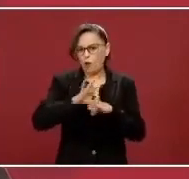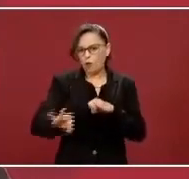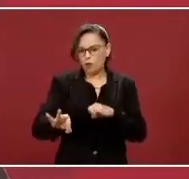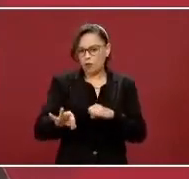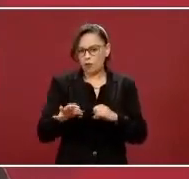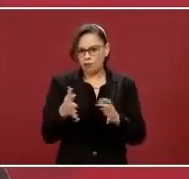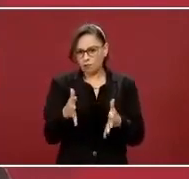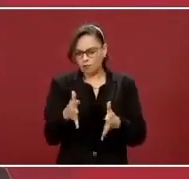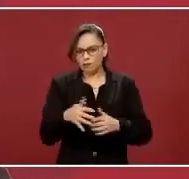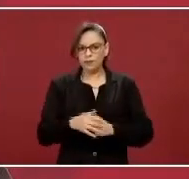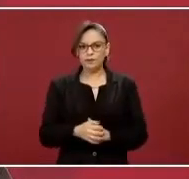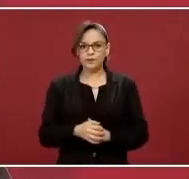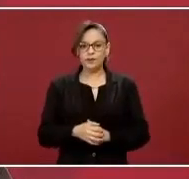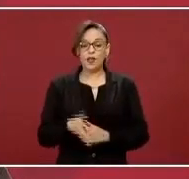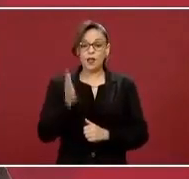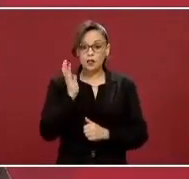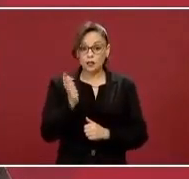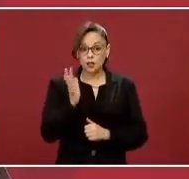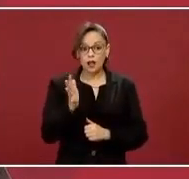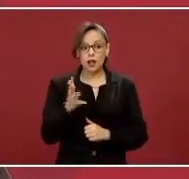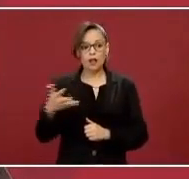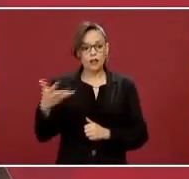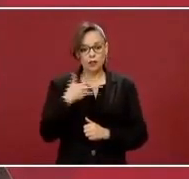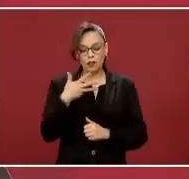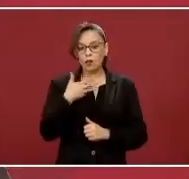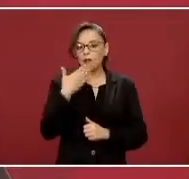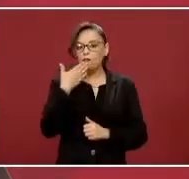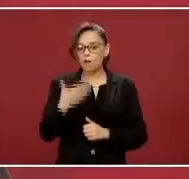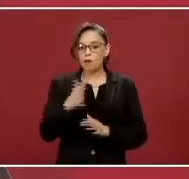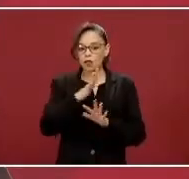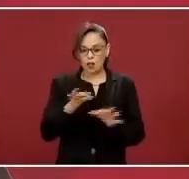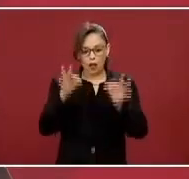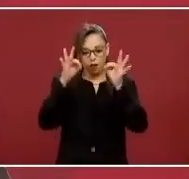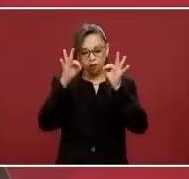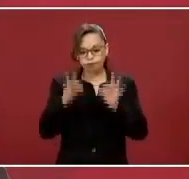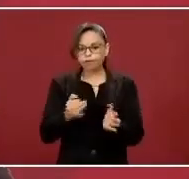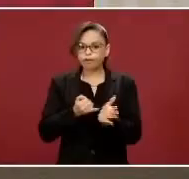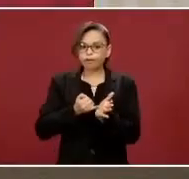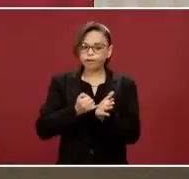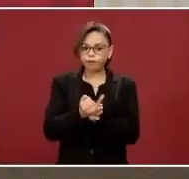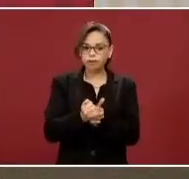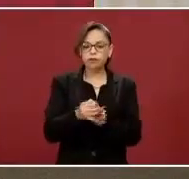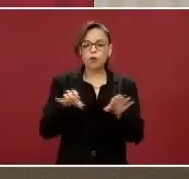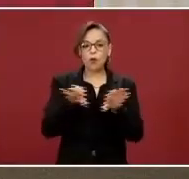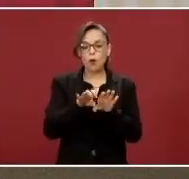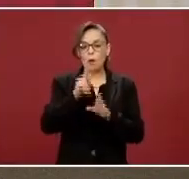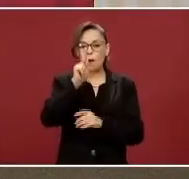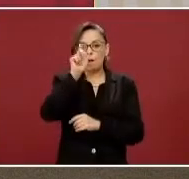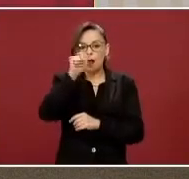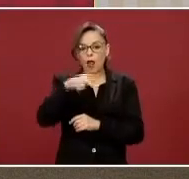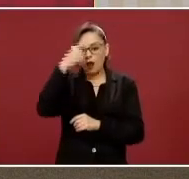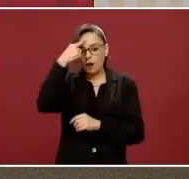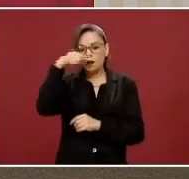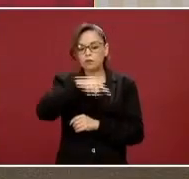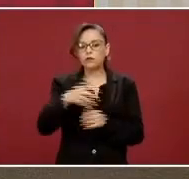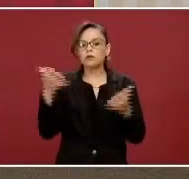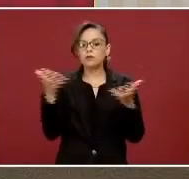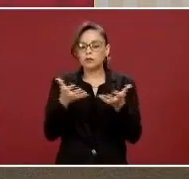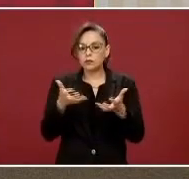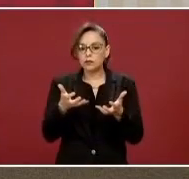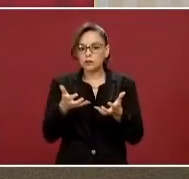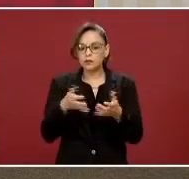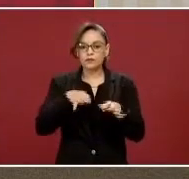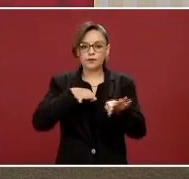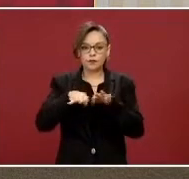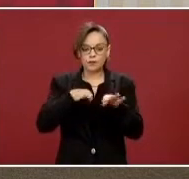tardar, ya tendrán que haberse definido los planes de continuidad de operaciones, tendrán que estar puestos en práctica